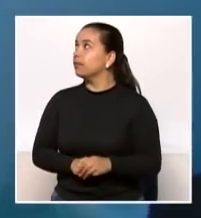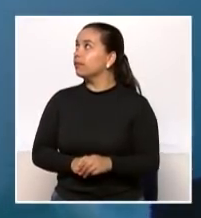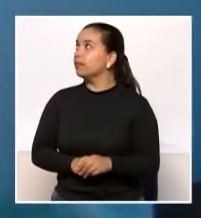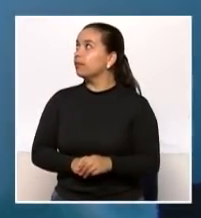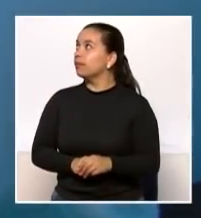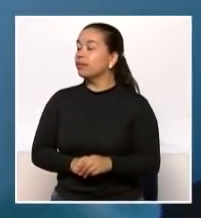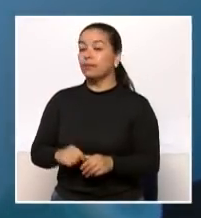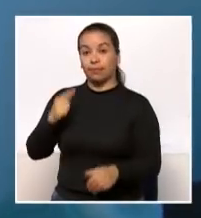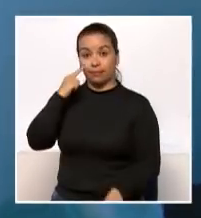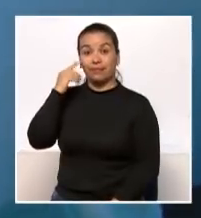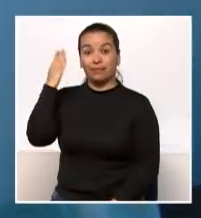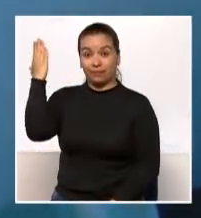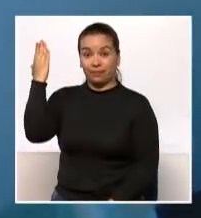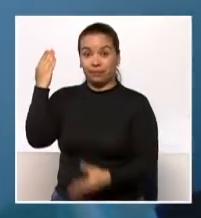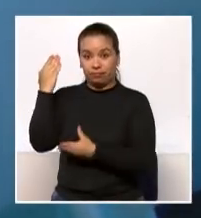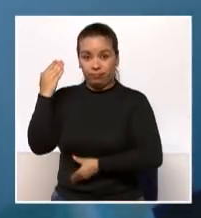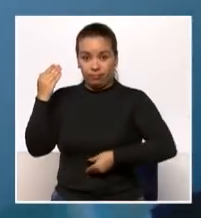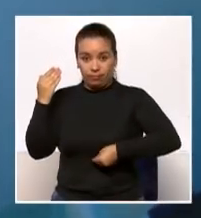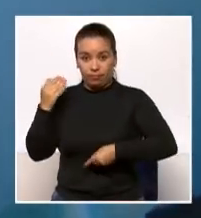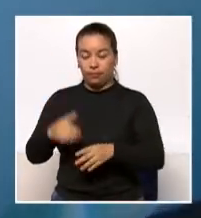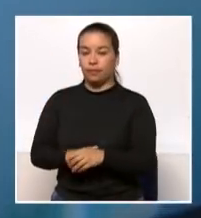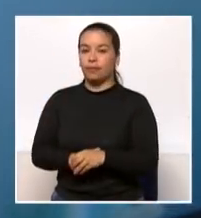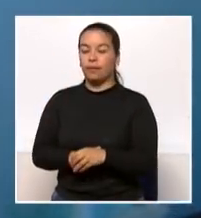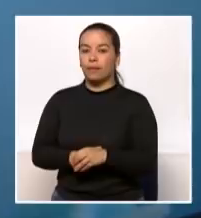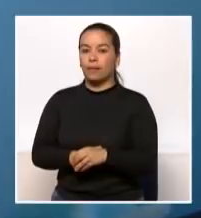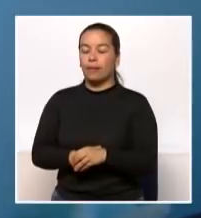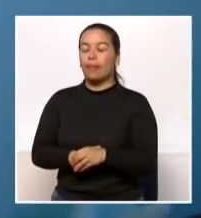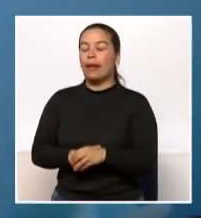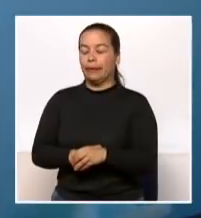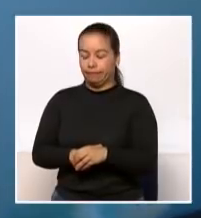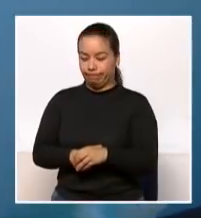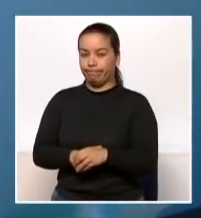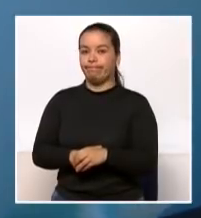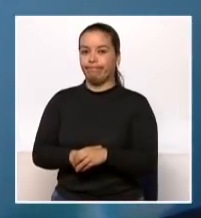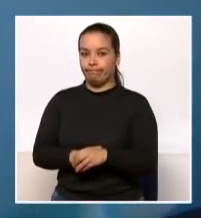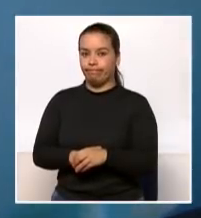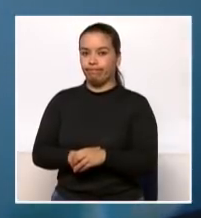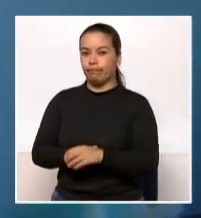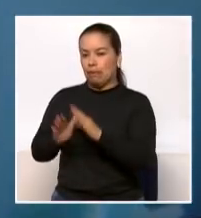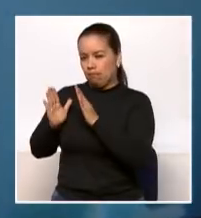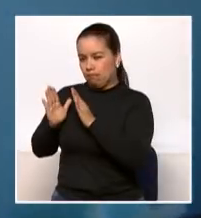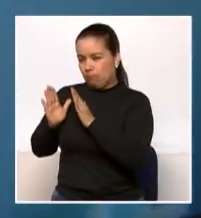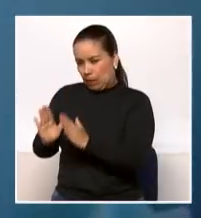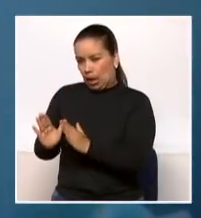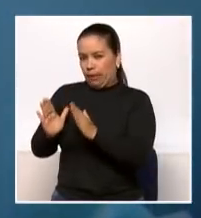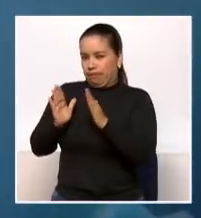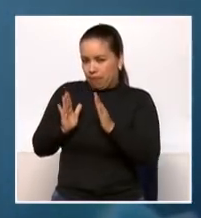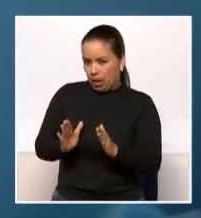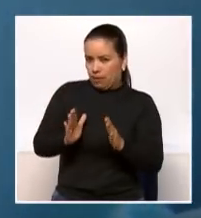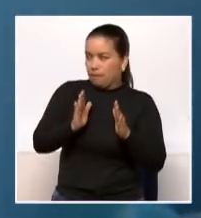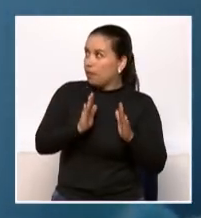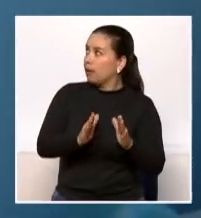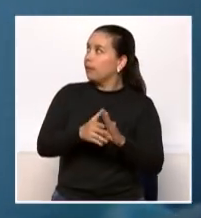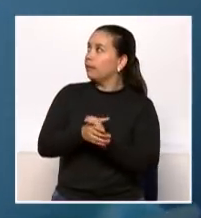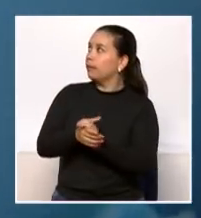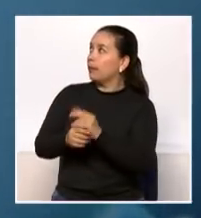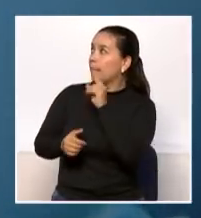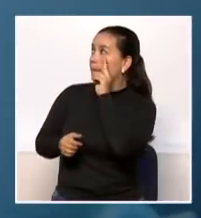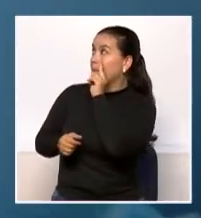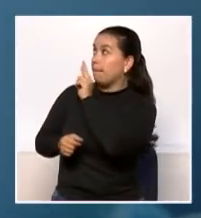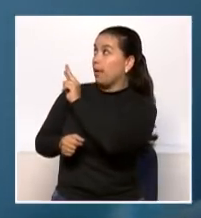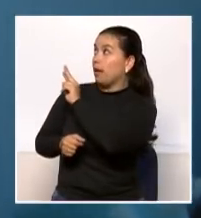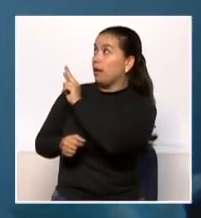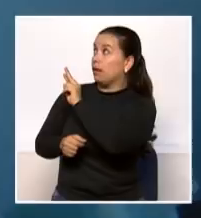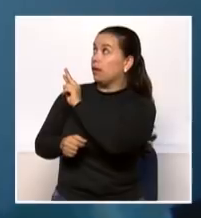La imagen del hígado, ¿no? Bueno, entonces empecemos por partes. Podemos ver en él